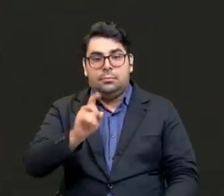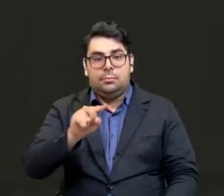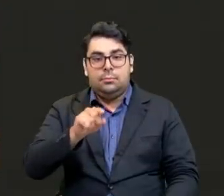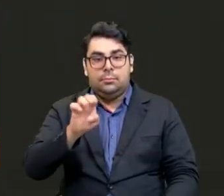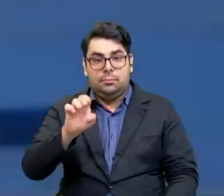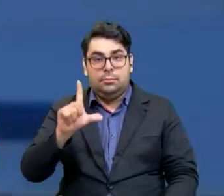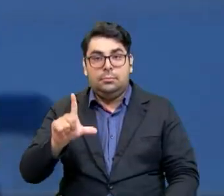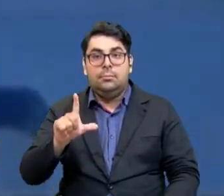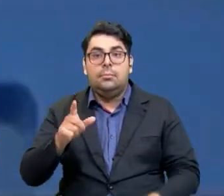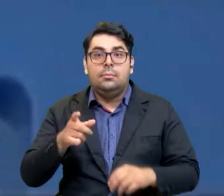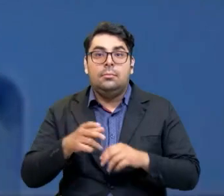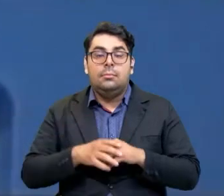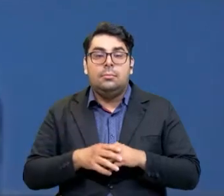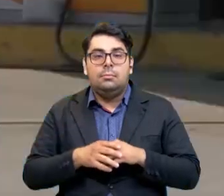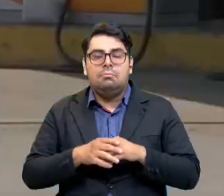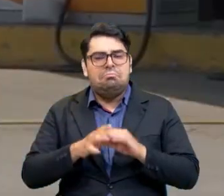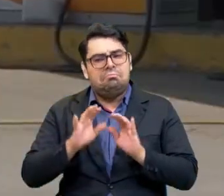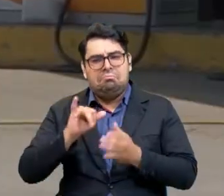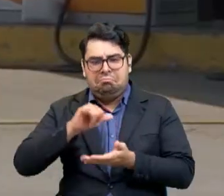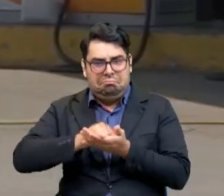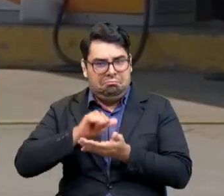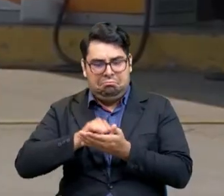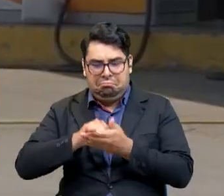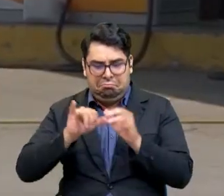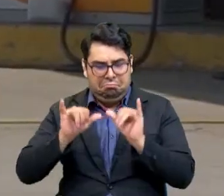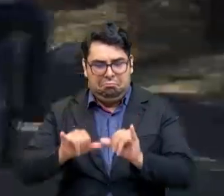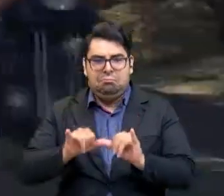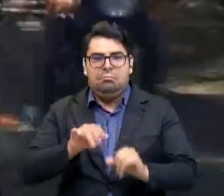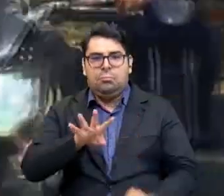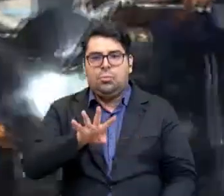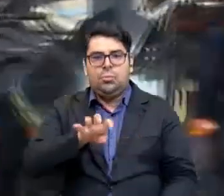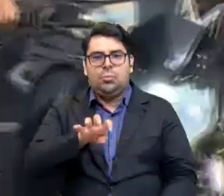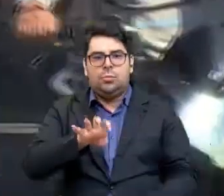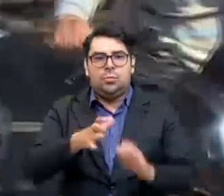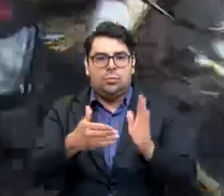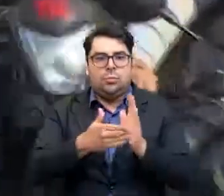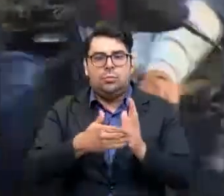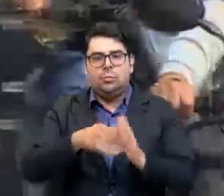no tendrá ningún ajuste y se mantiene en 9.065 pesos por galón.